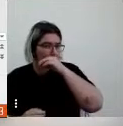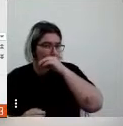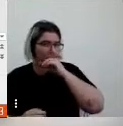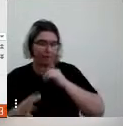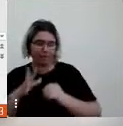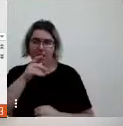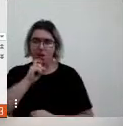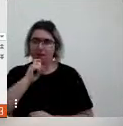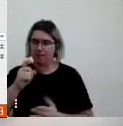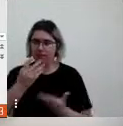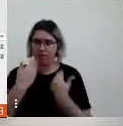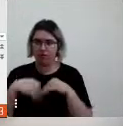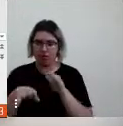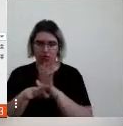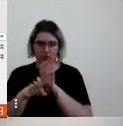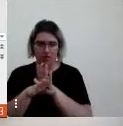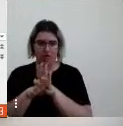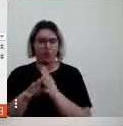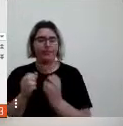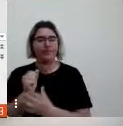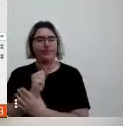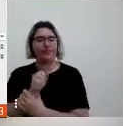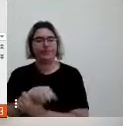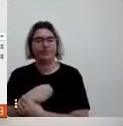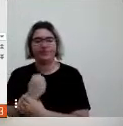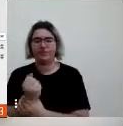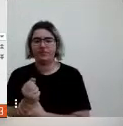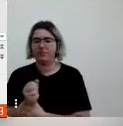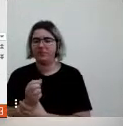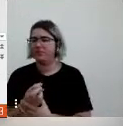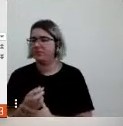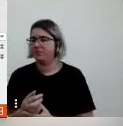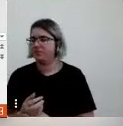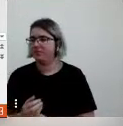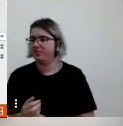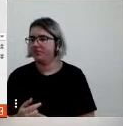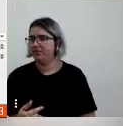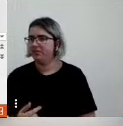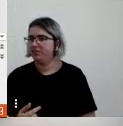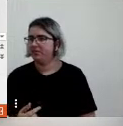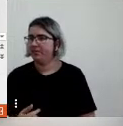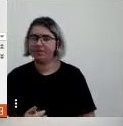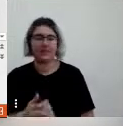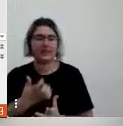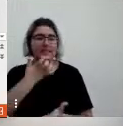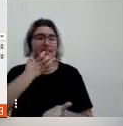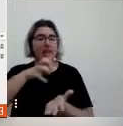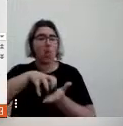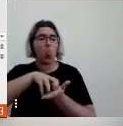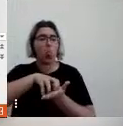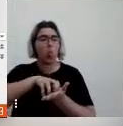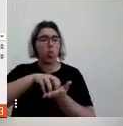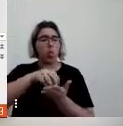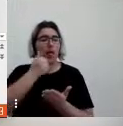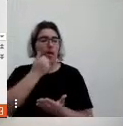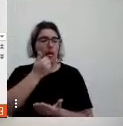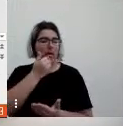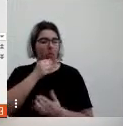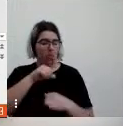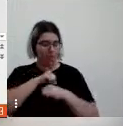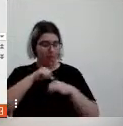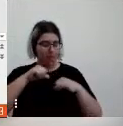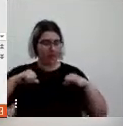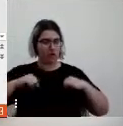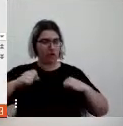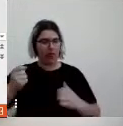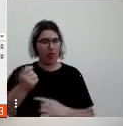mi correo electrónico y me podéis escribir, ¿vale? Si tenéis alguna duda, sí, porque a veces yo los consejos que doy son